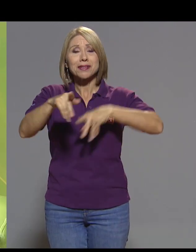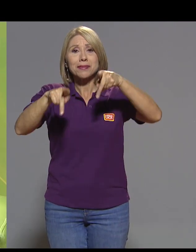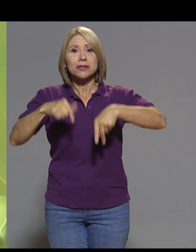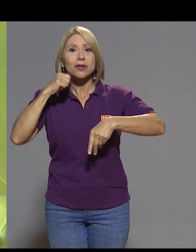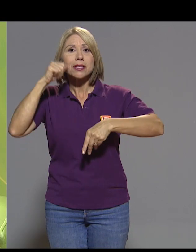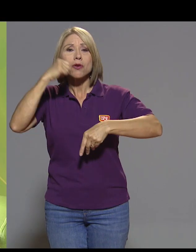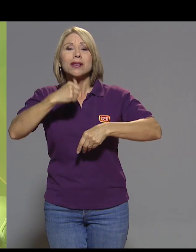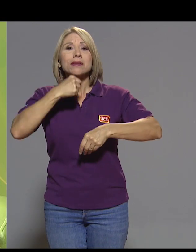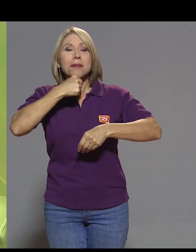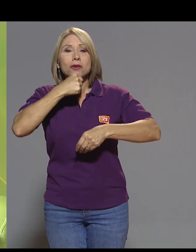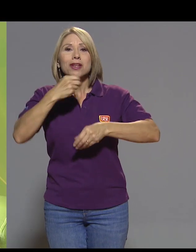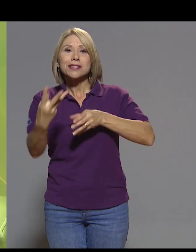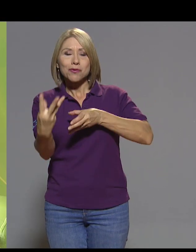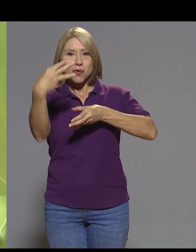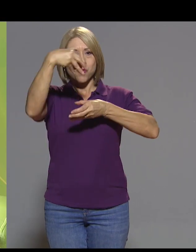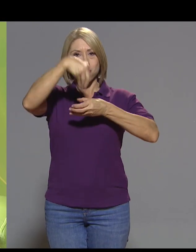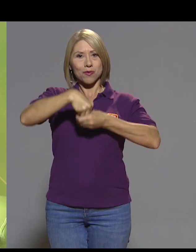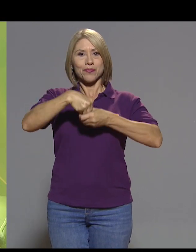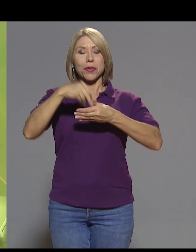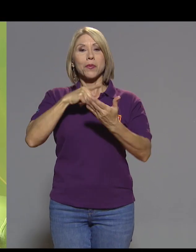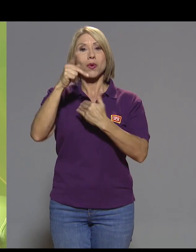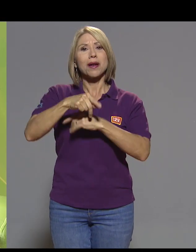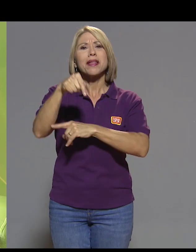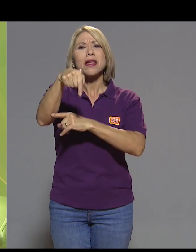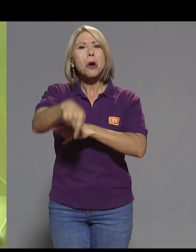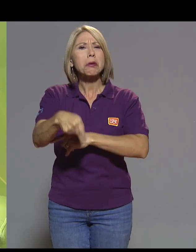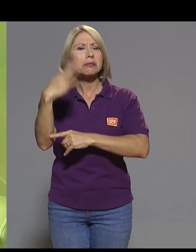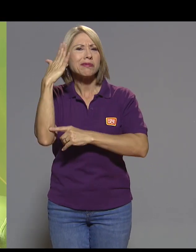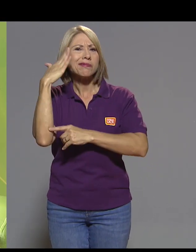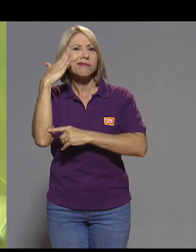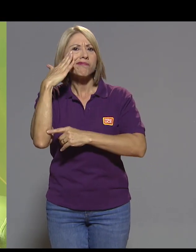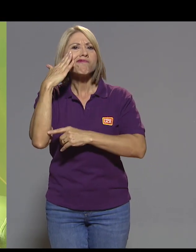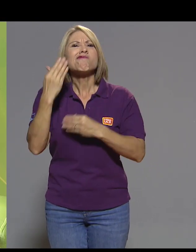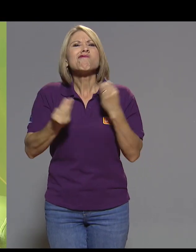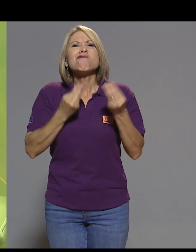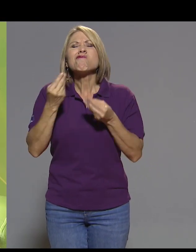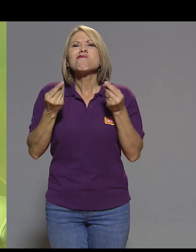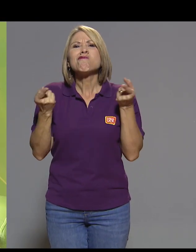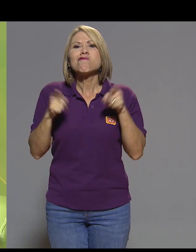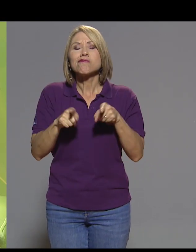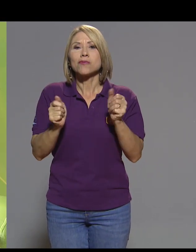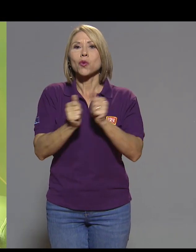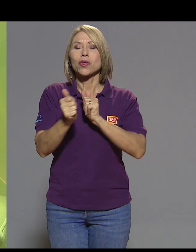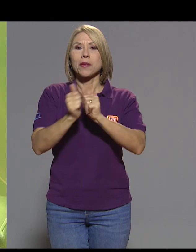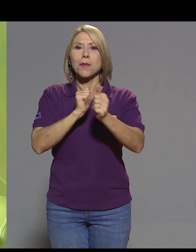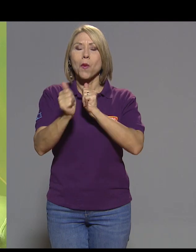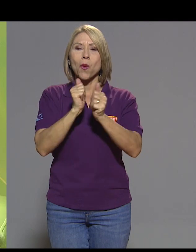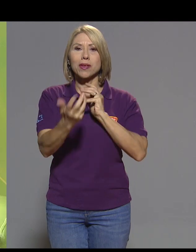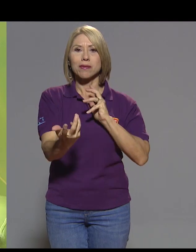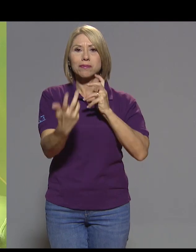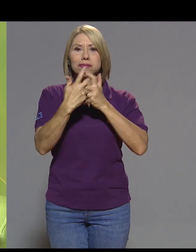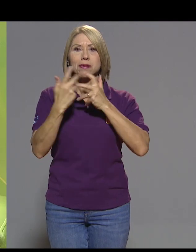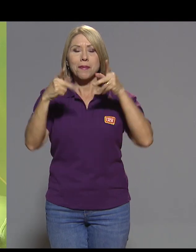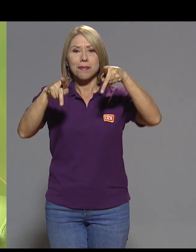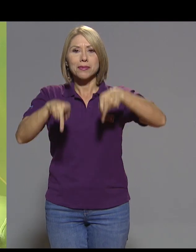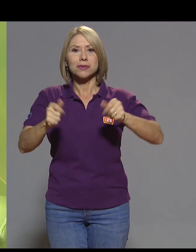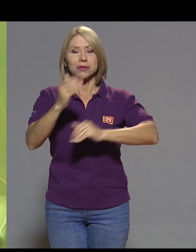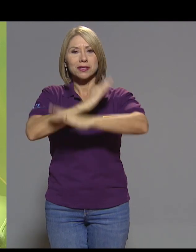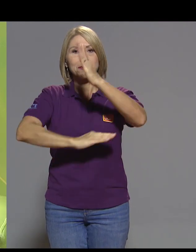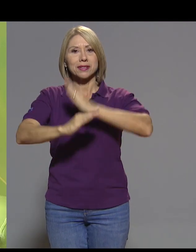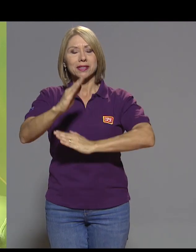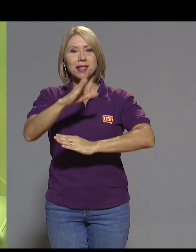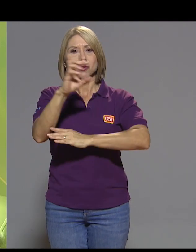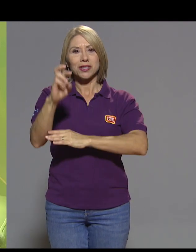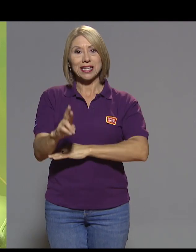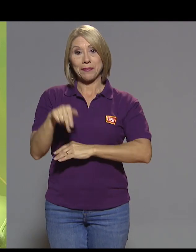de adultos mayores el programa de hoy estará dedicado a conocer qué viene para el deporte adaptado para personas con discapacidad en